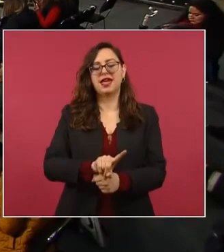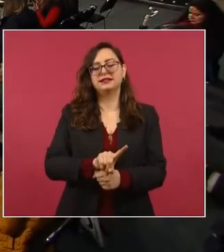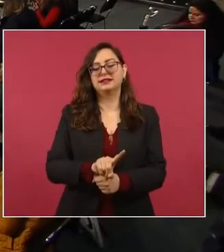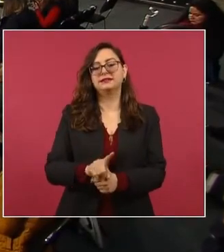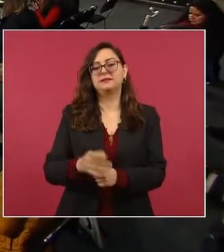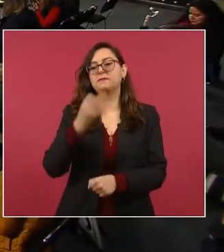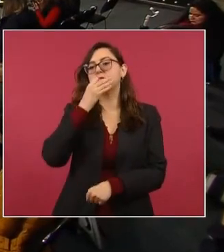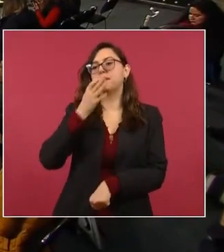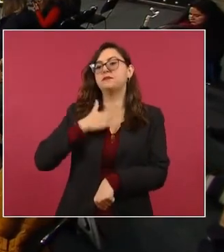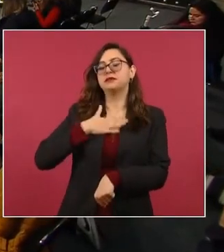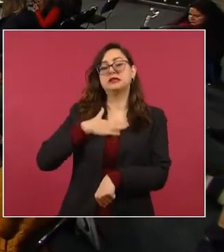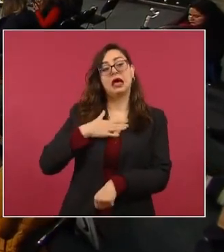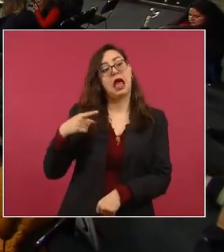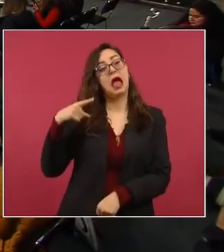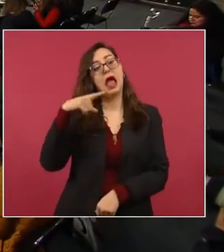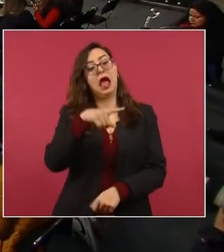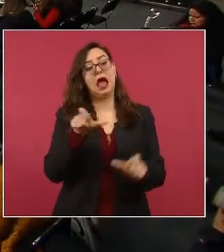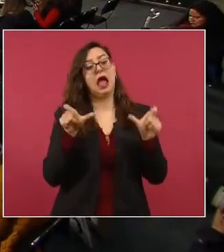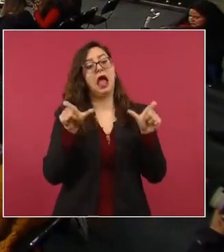para aduanas